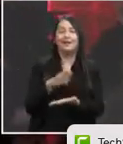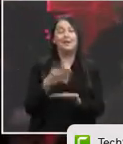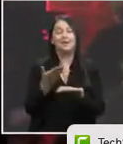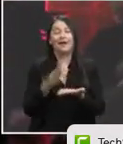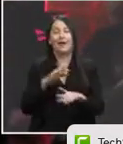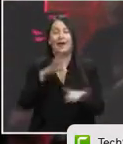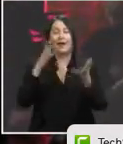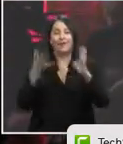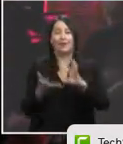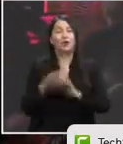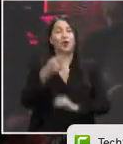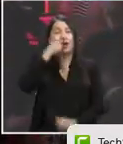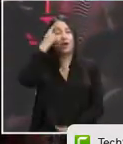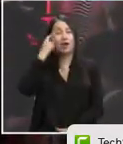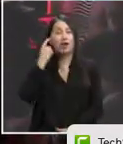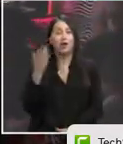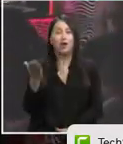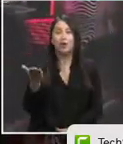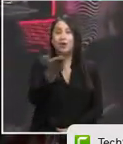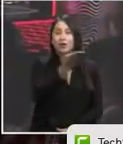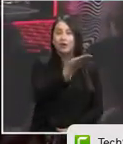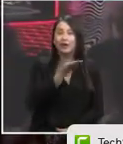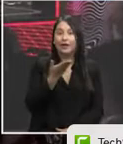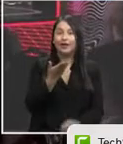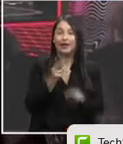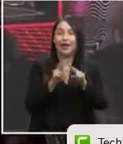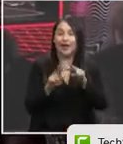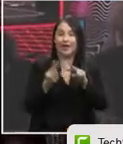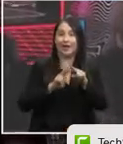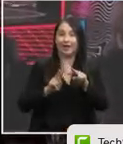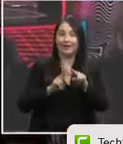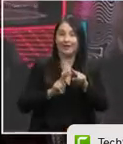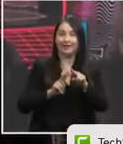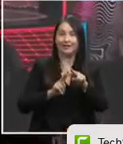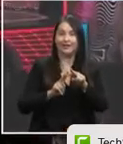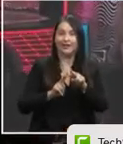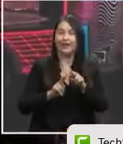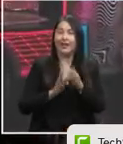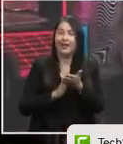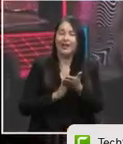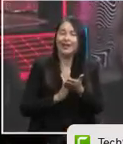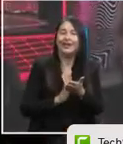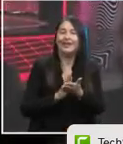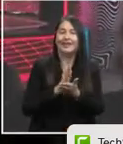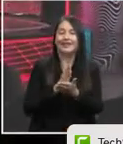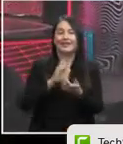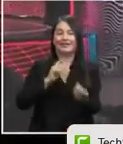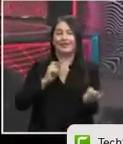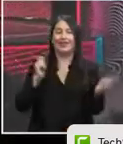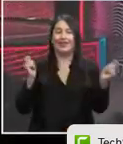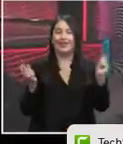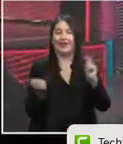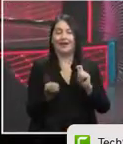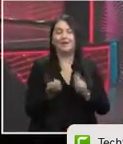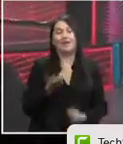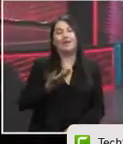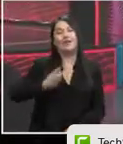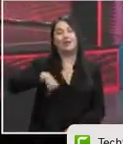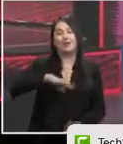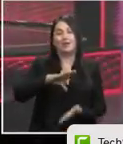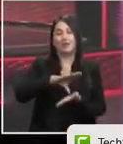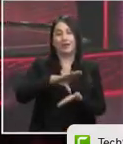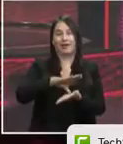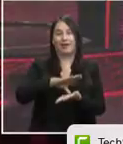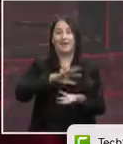Creo que lo que ustedes han establecido es el inicio del cambio en nuestro país, en